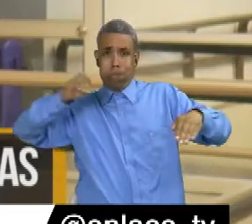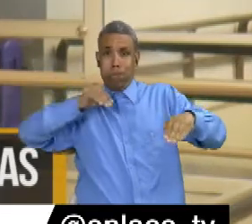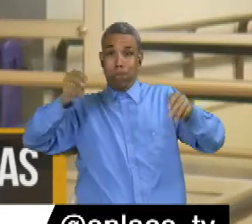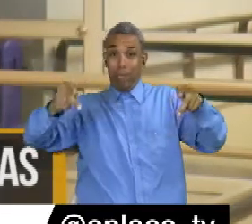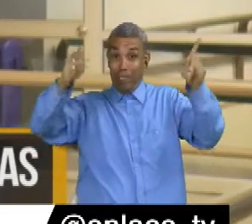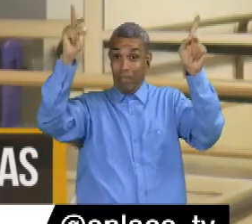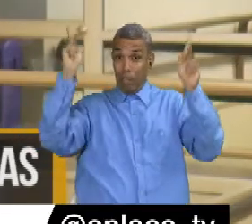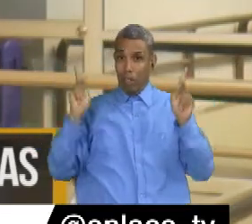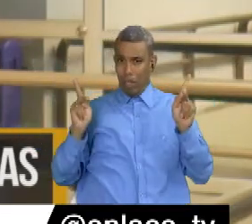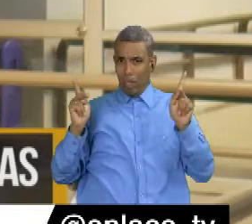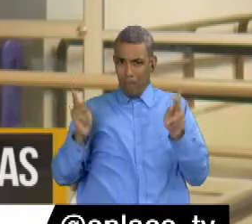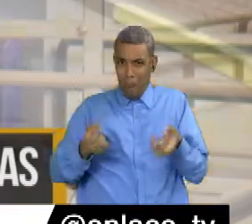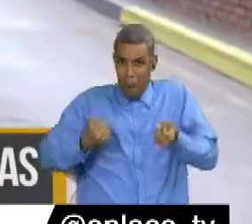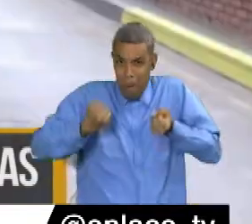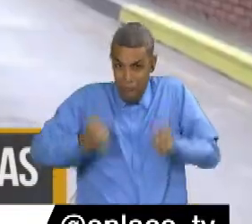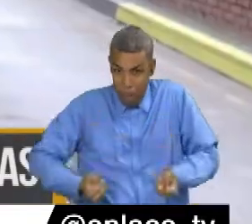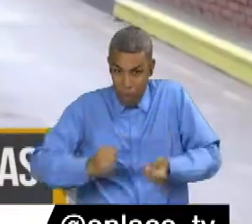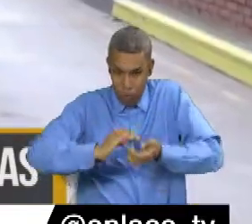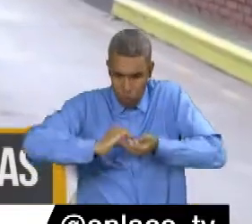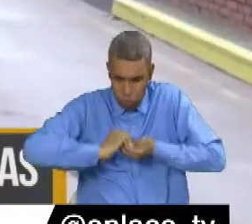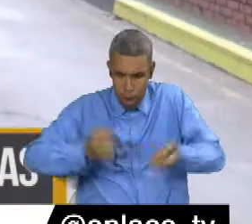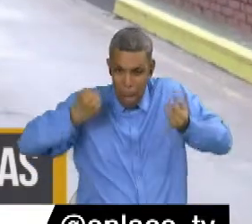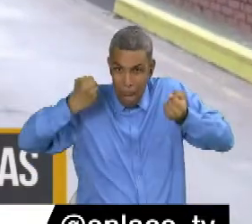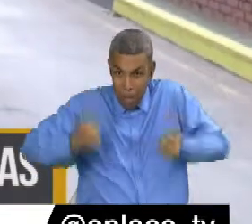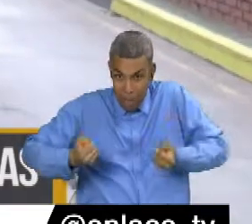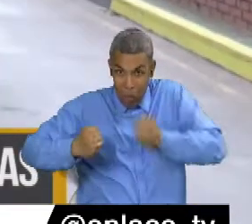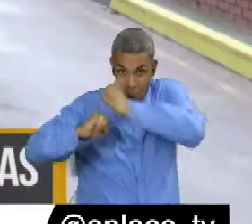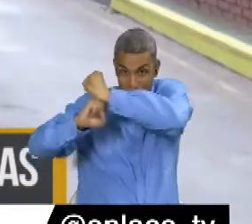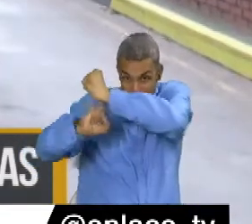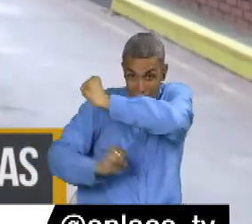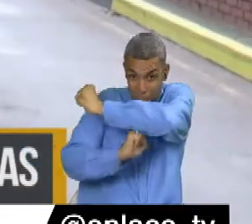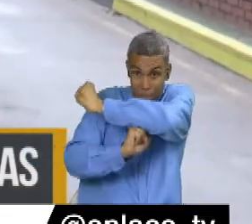urbana de mucha afluencia de ciudadanos,